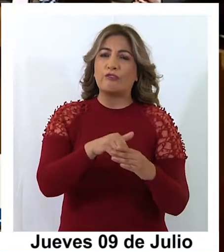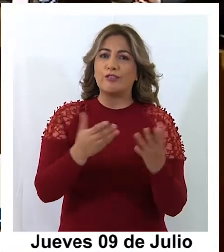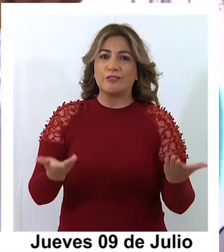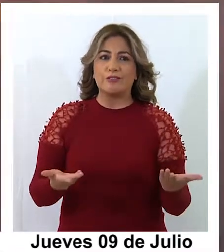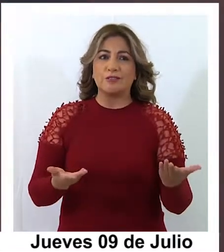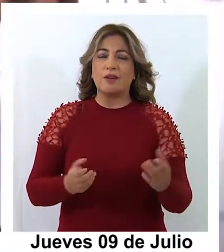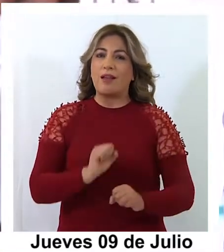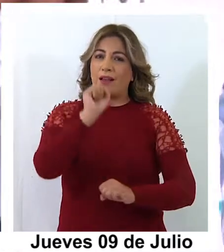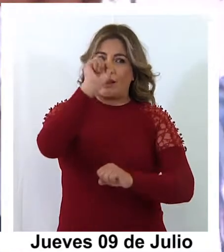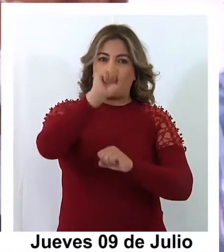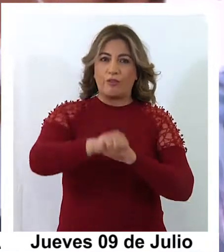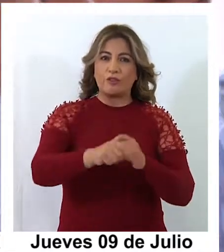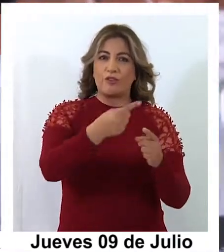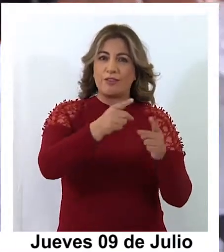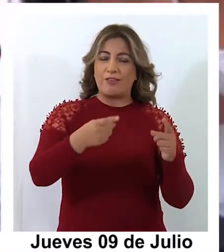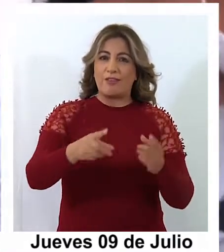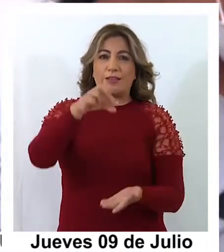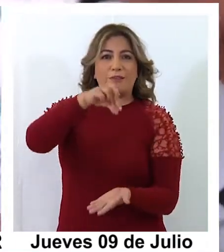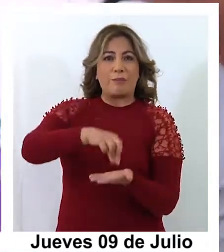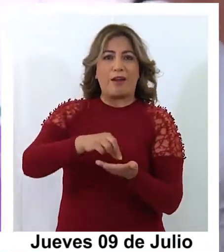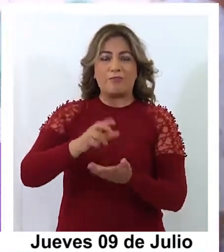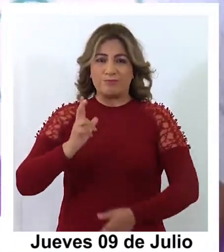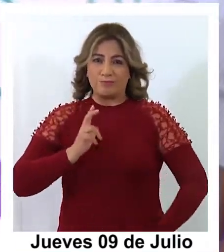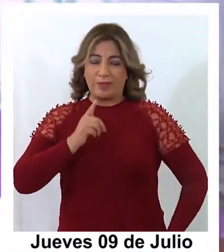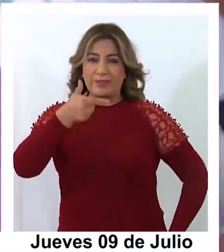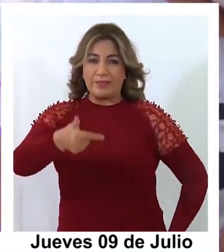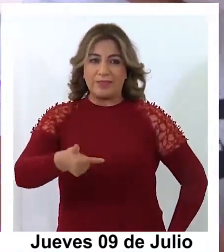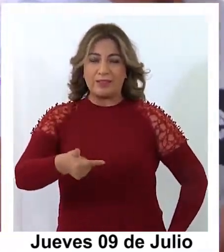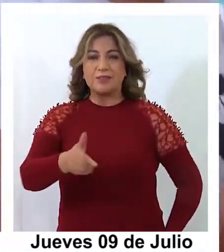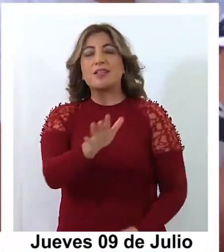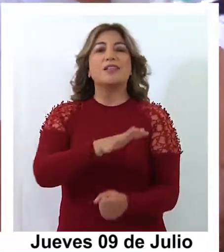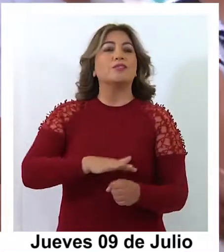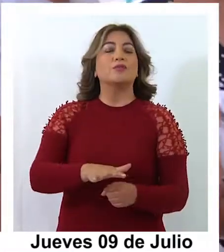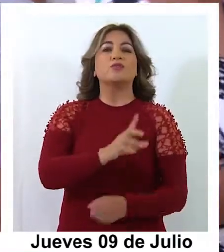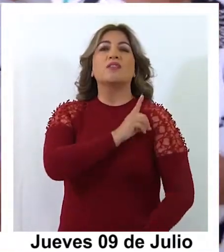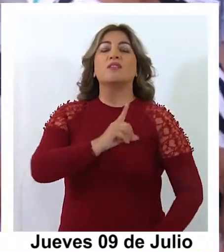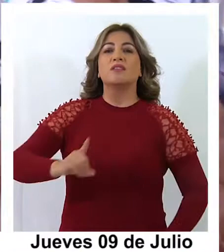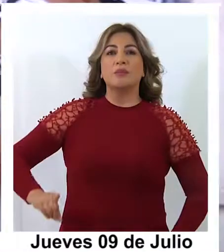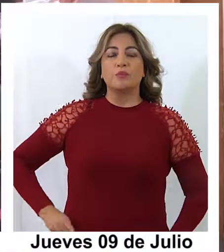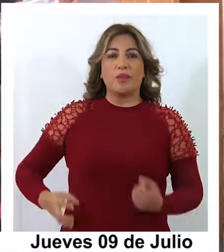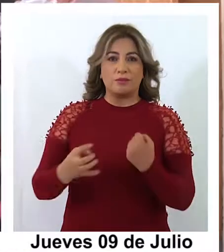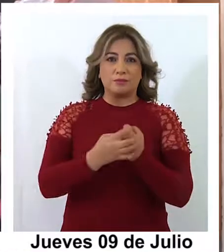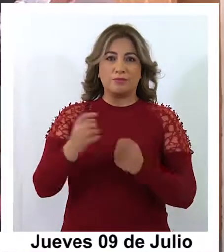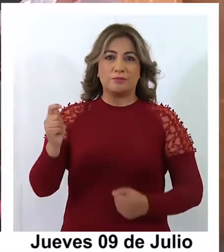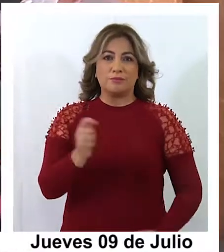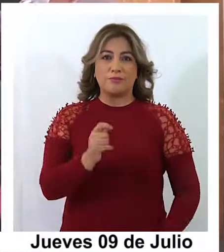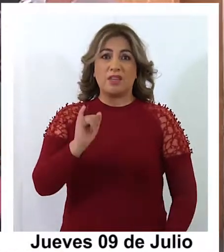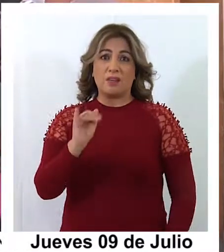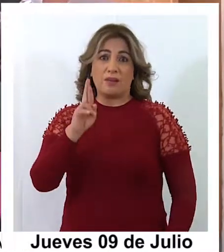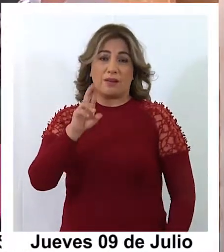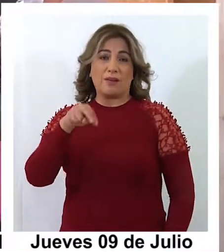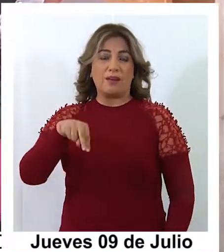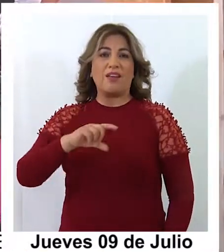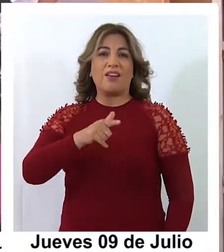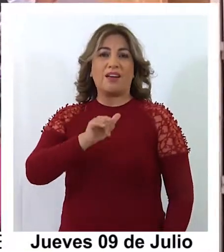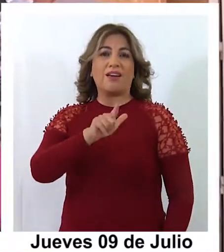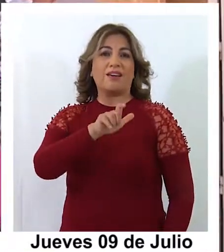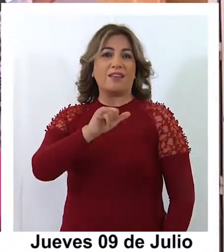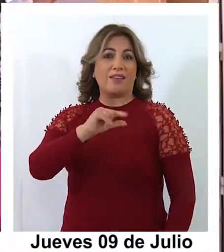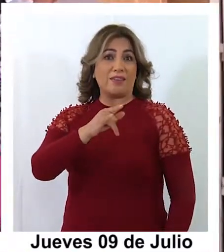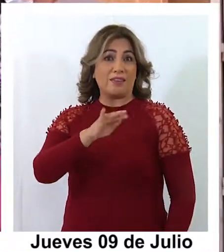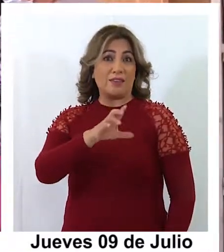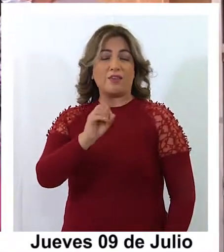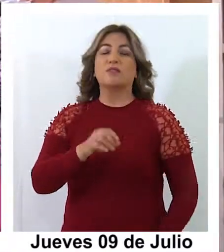marcada por la aprobación de varios parlamentarios oficialistas, como es el caso del diputado por Tarapacá y RN, Ramón Galleguillos.